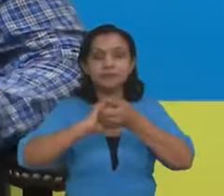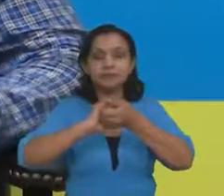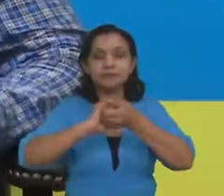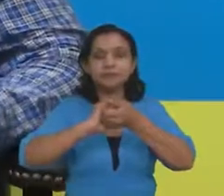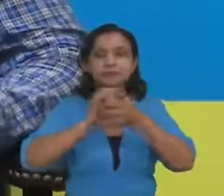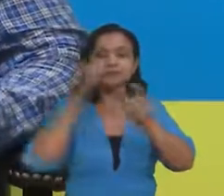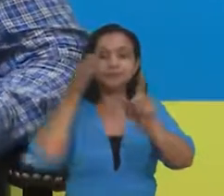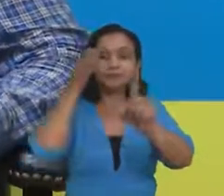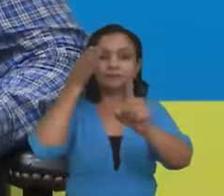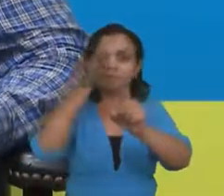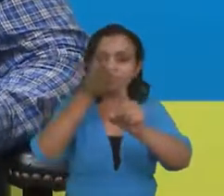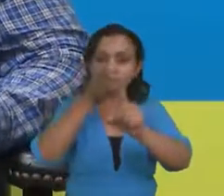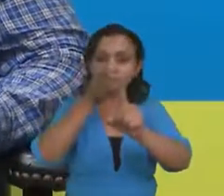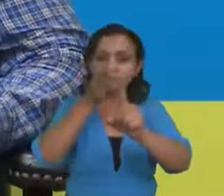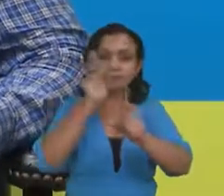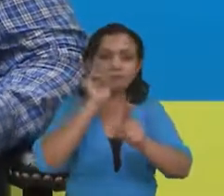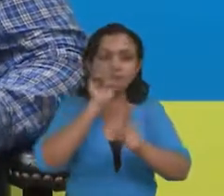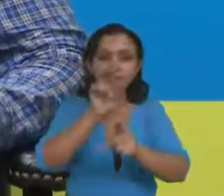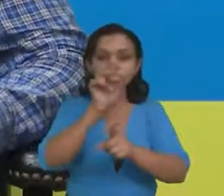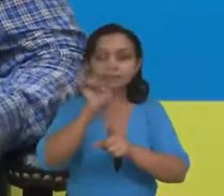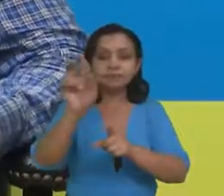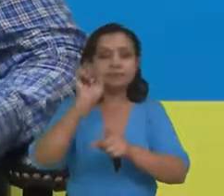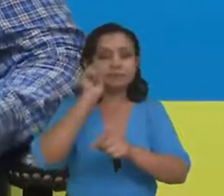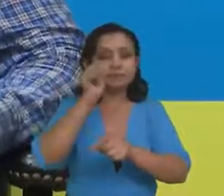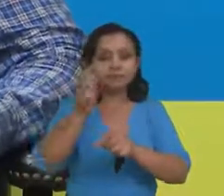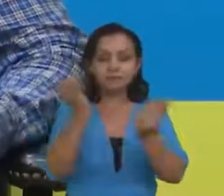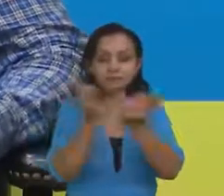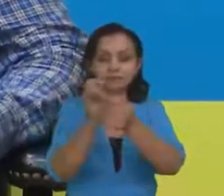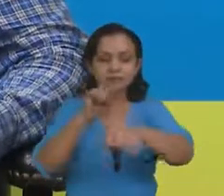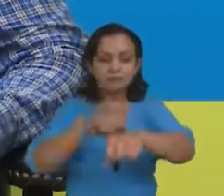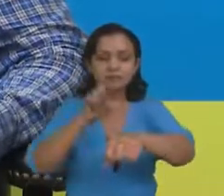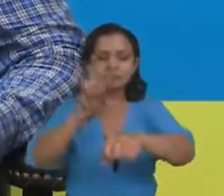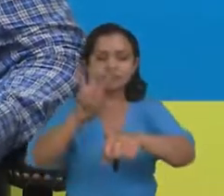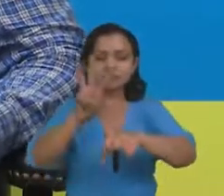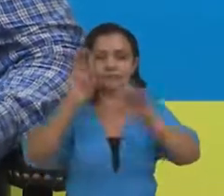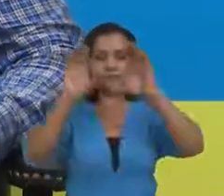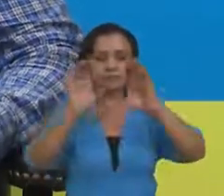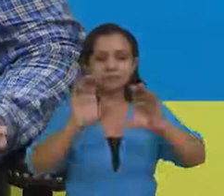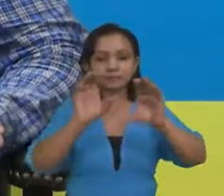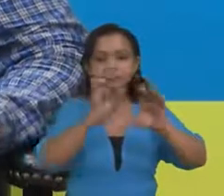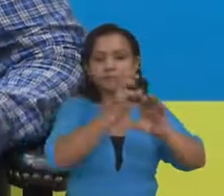fiel sintonía. Le esperamos el día de mañana a esta misma hora, 3 de la tarde,